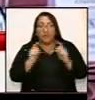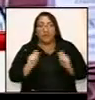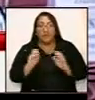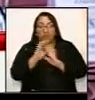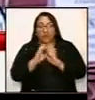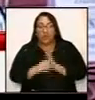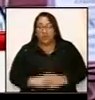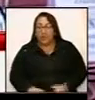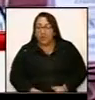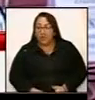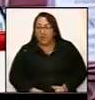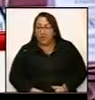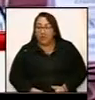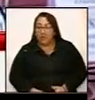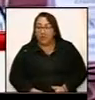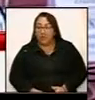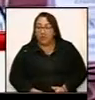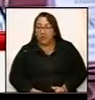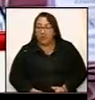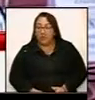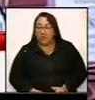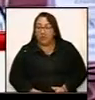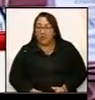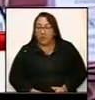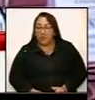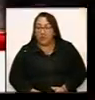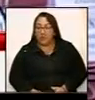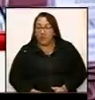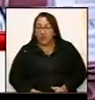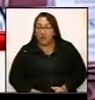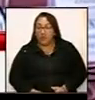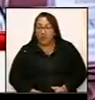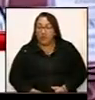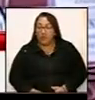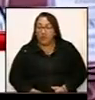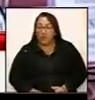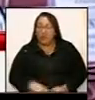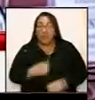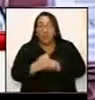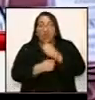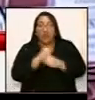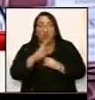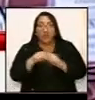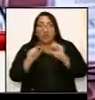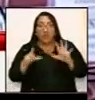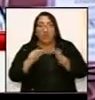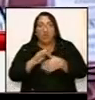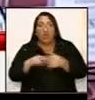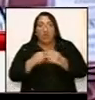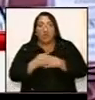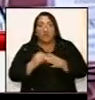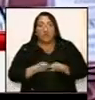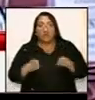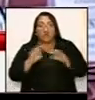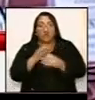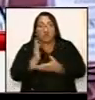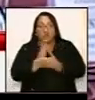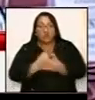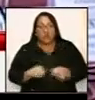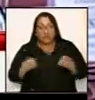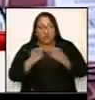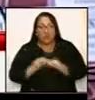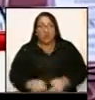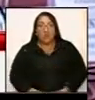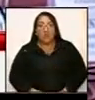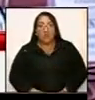Constitucional del año 2007, me parece, si la memoria no me falla, que establece una serie de distinciones conceptuales que creo que son valiosas